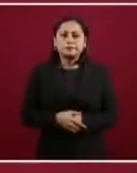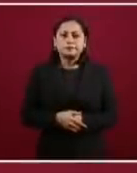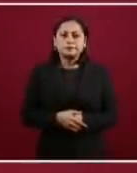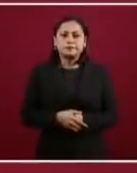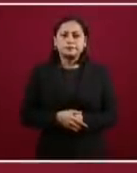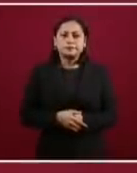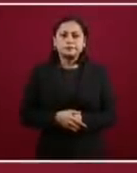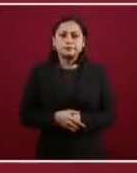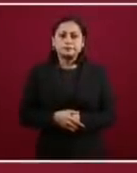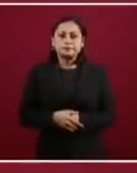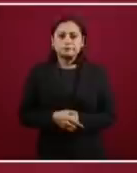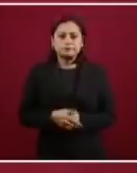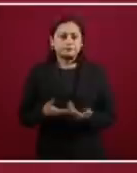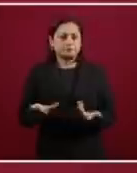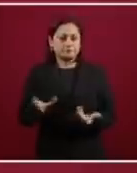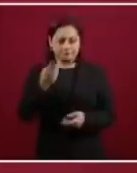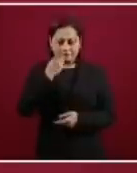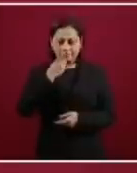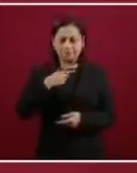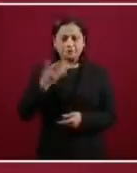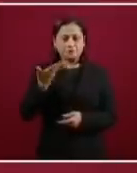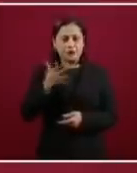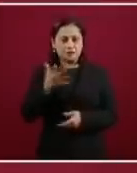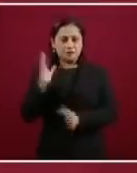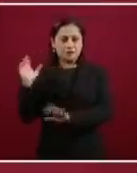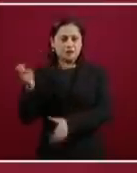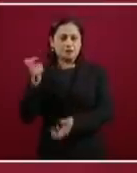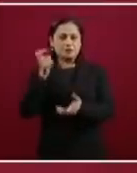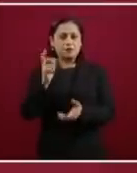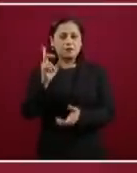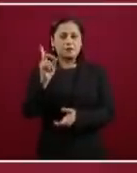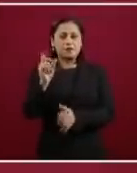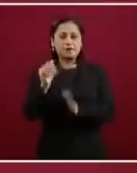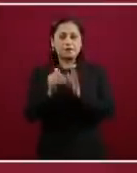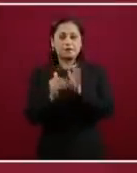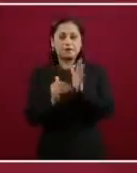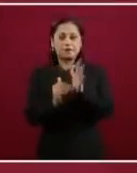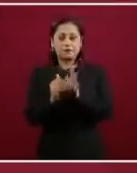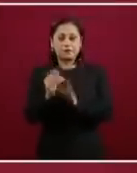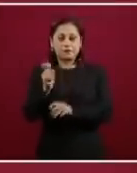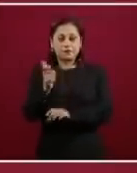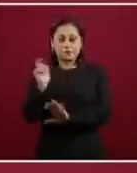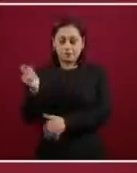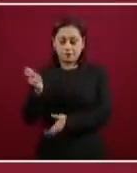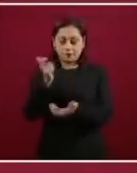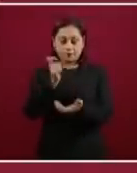De cerca de 30,000 millones de pesos de presupuesto.